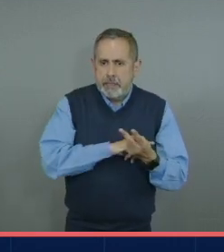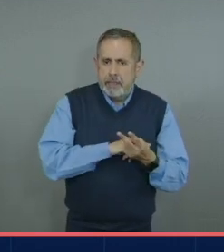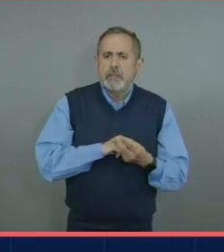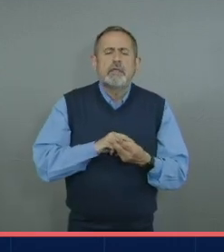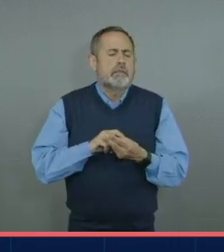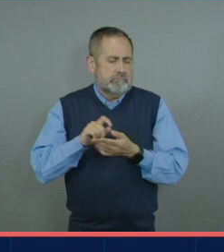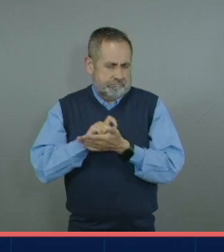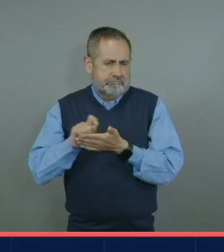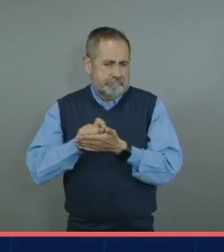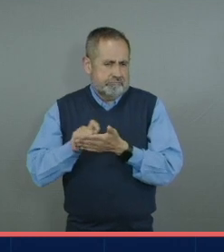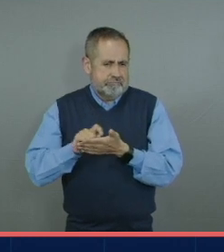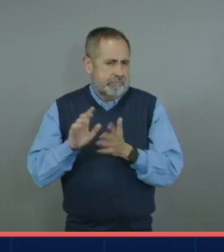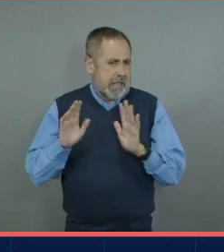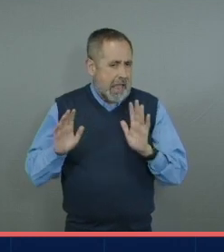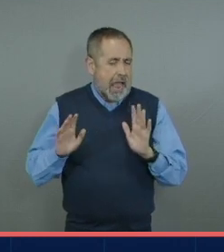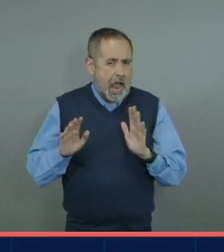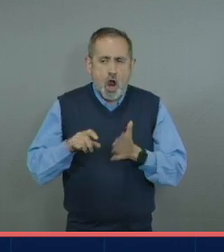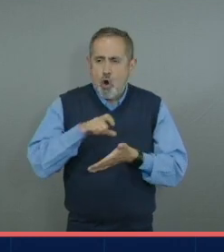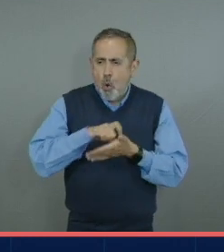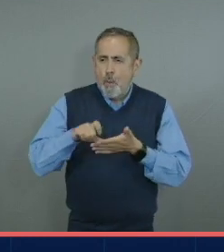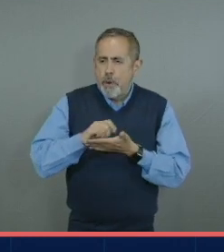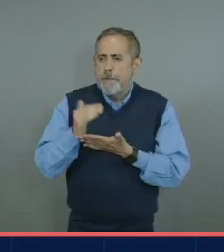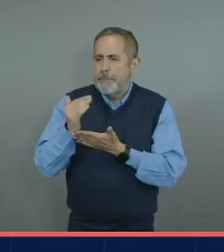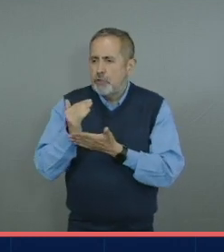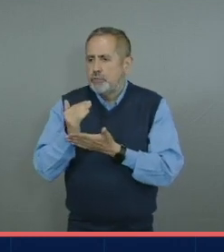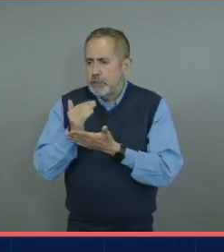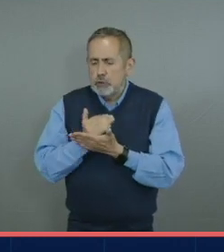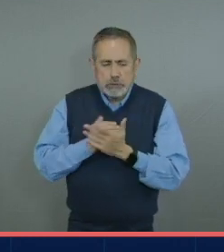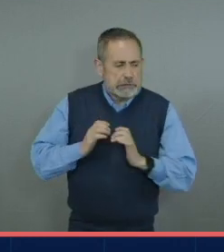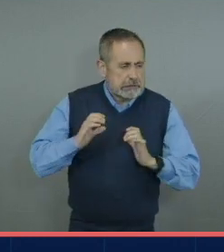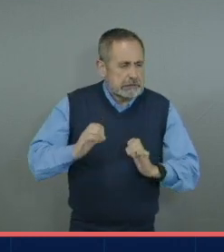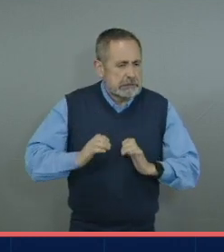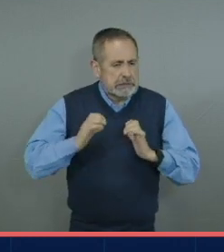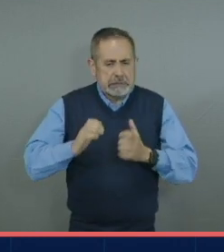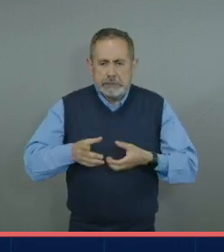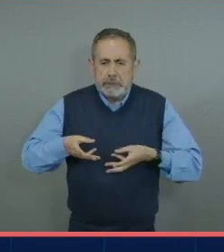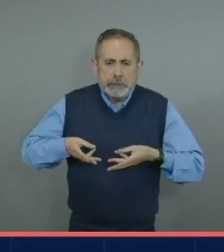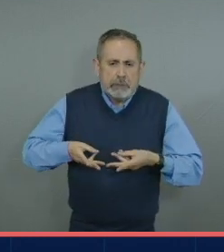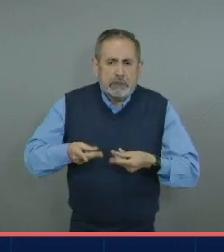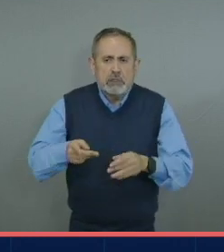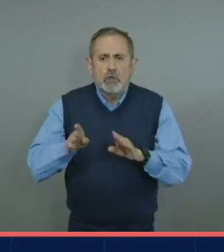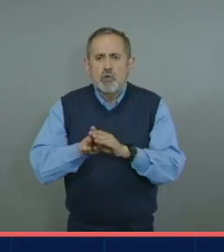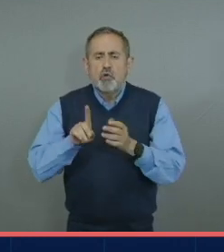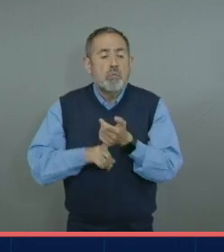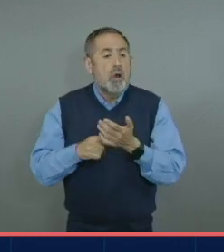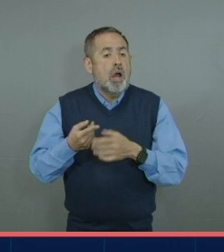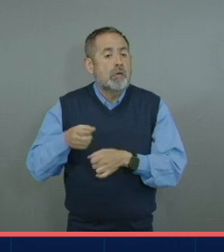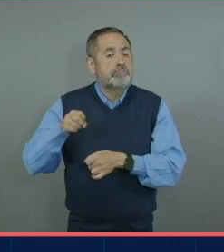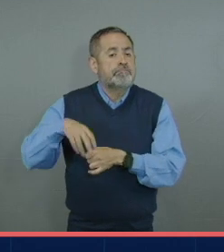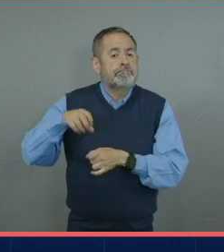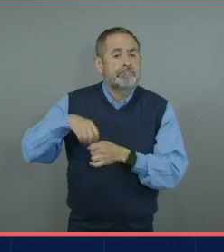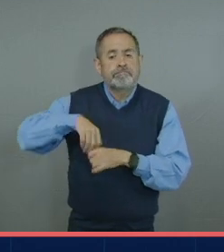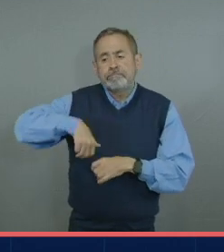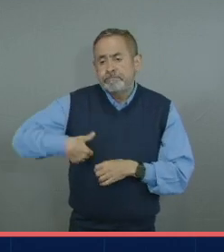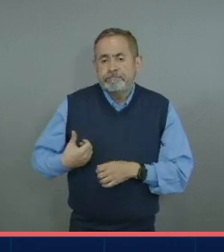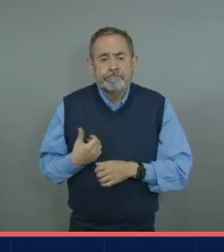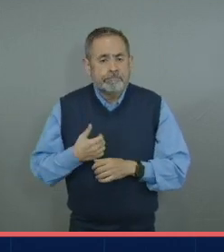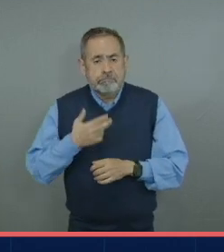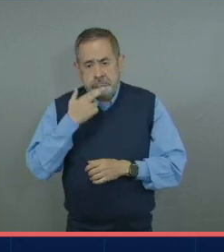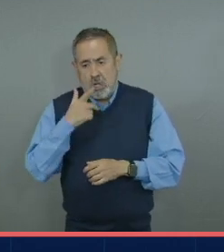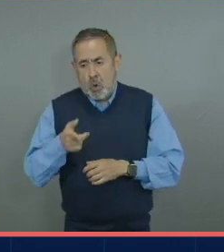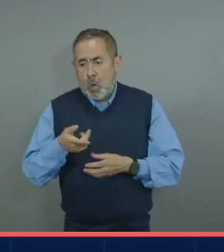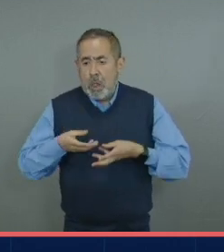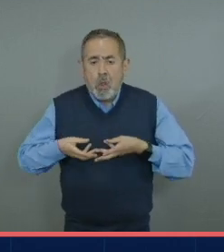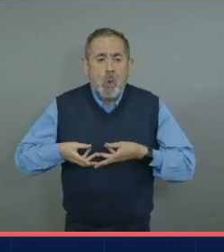Porque los vas a visualizar y vas a empezar a checar justamente cómo puedes empezar a reducir gastos